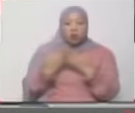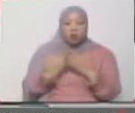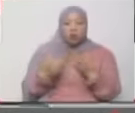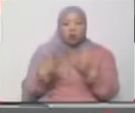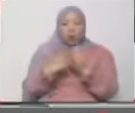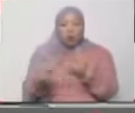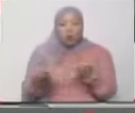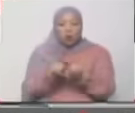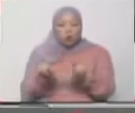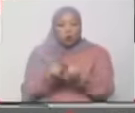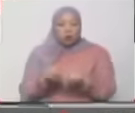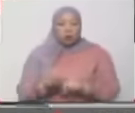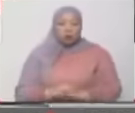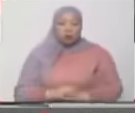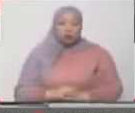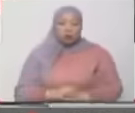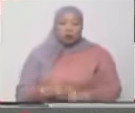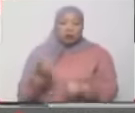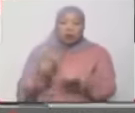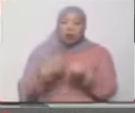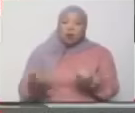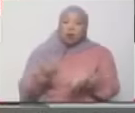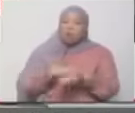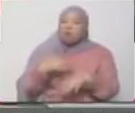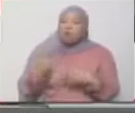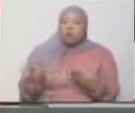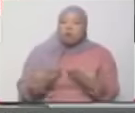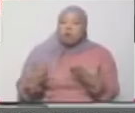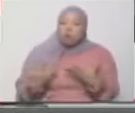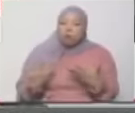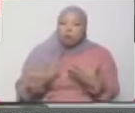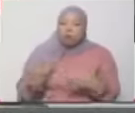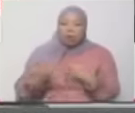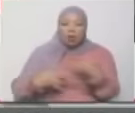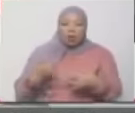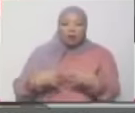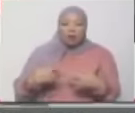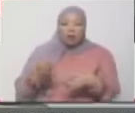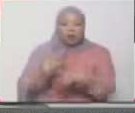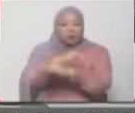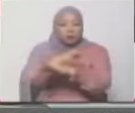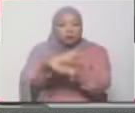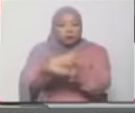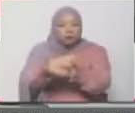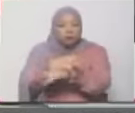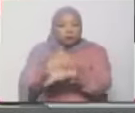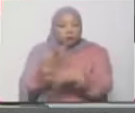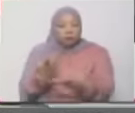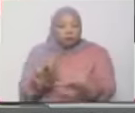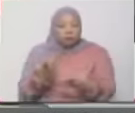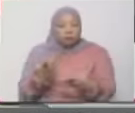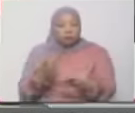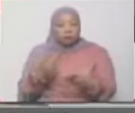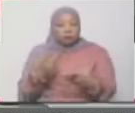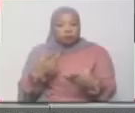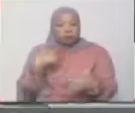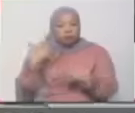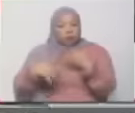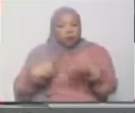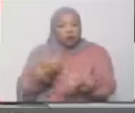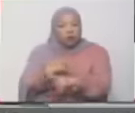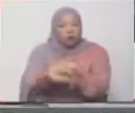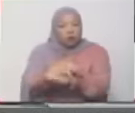bien, pero ¿por qué no tenemos actividades lúdicas que llaman los expertos? ¿Ustedes saben qué es una actividad